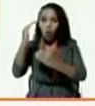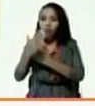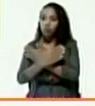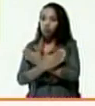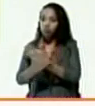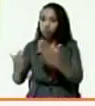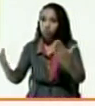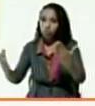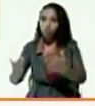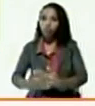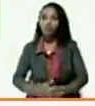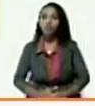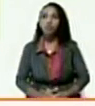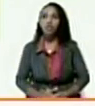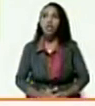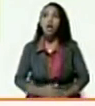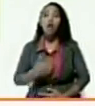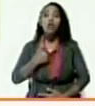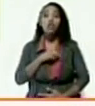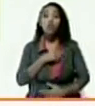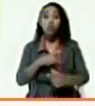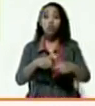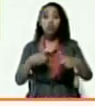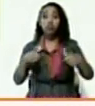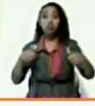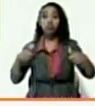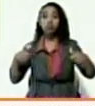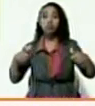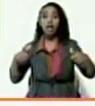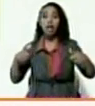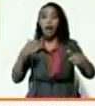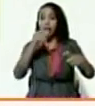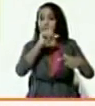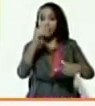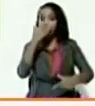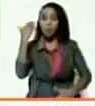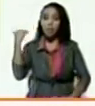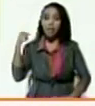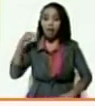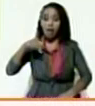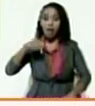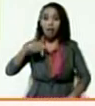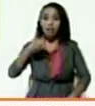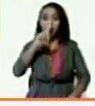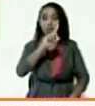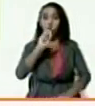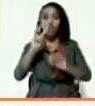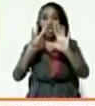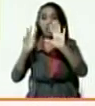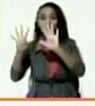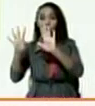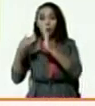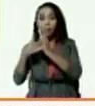orden. Tuvimos un incremento entre la semana pasada y esta de